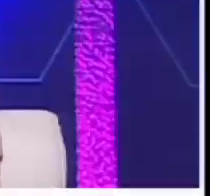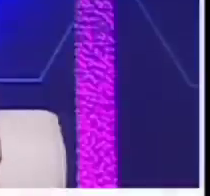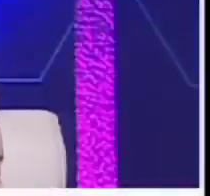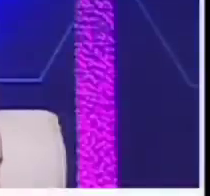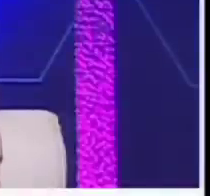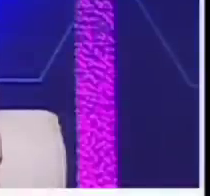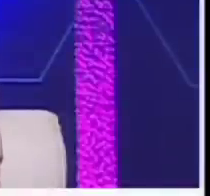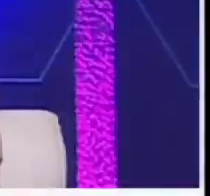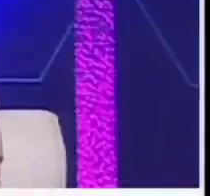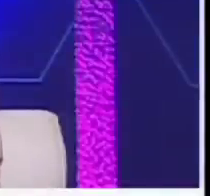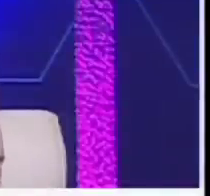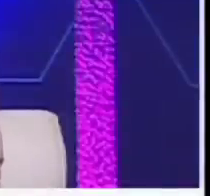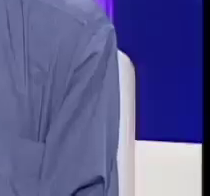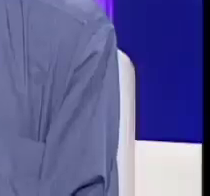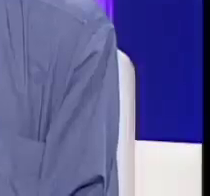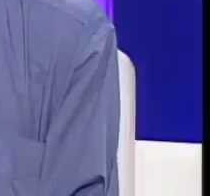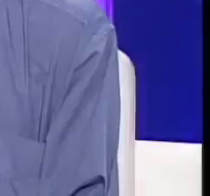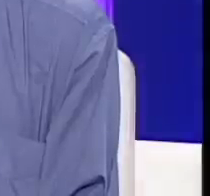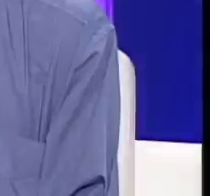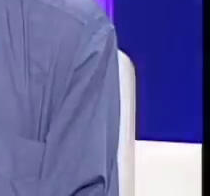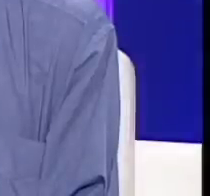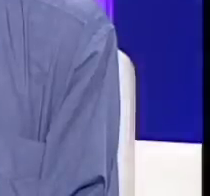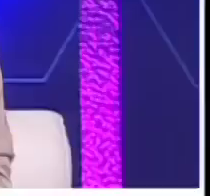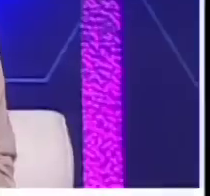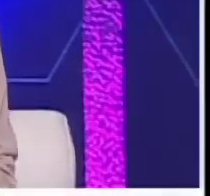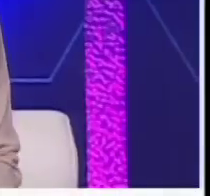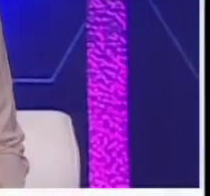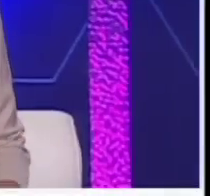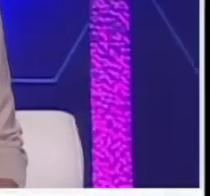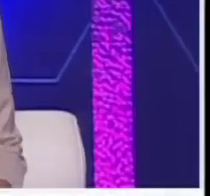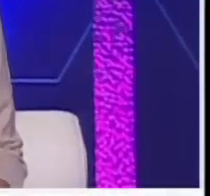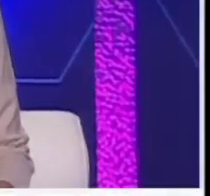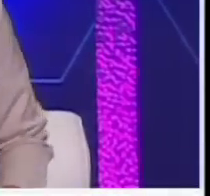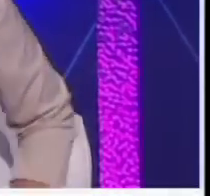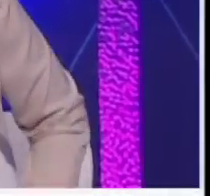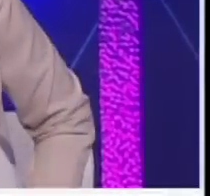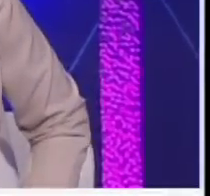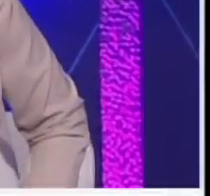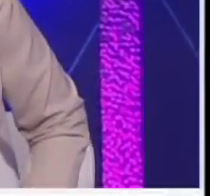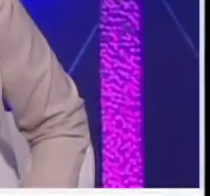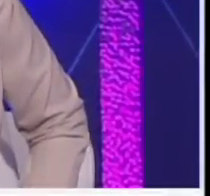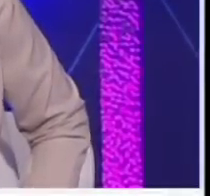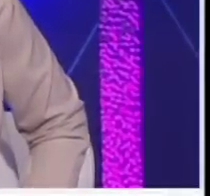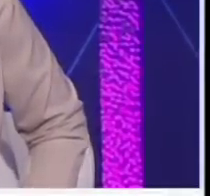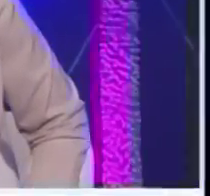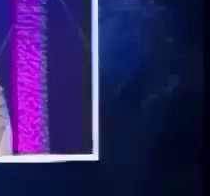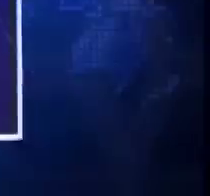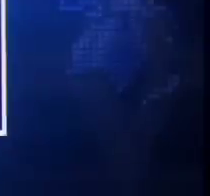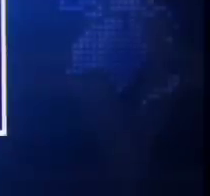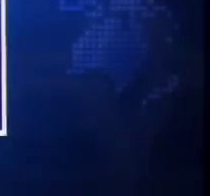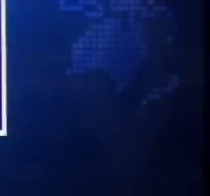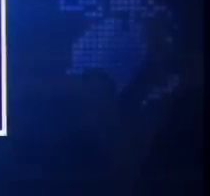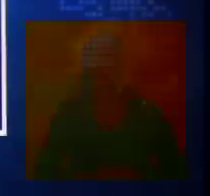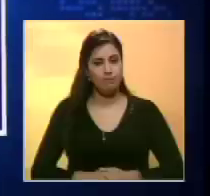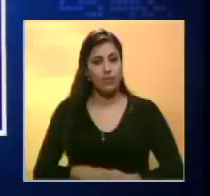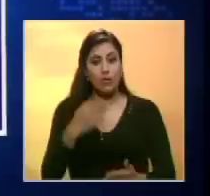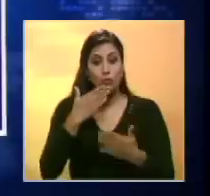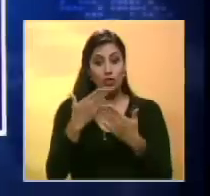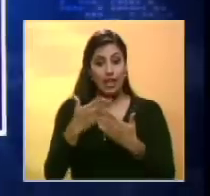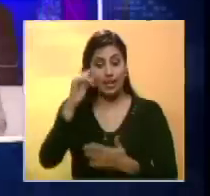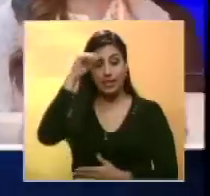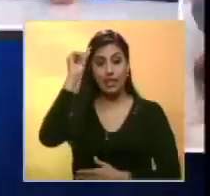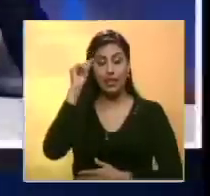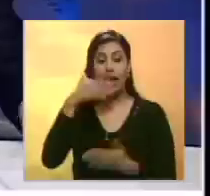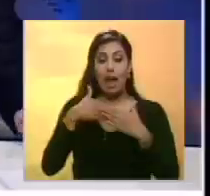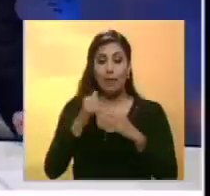por haber estado con nosotros hoy en Entrevista a Venevisión. Y gracias a ustedes también por habernos acompañado. Que tengan todos feliz tarde. Néstor. Muchísimas gracias,